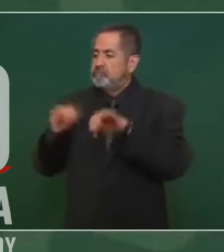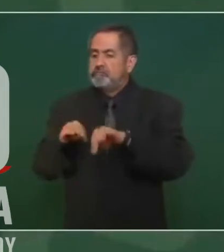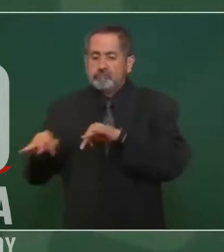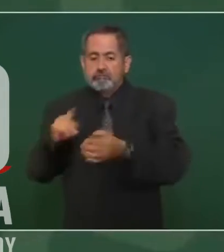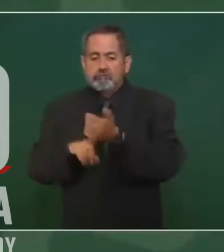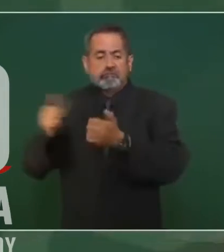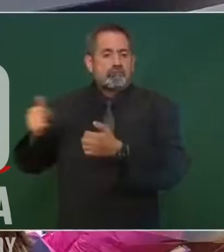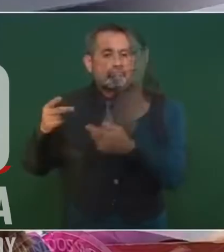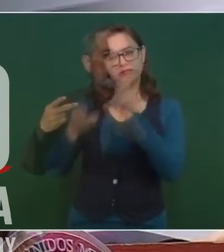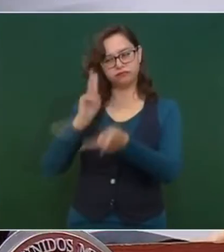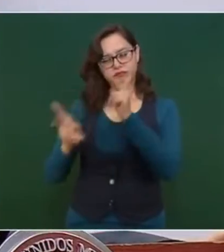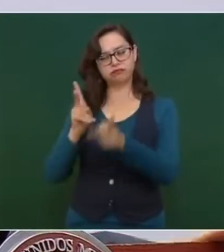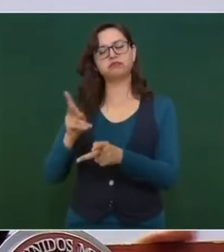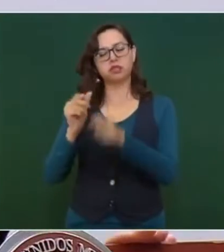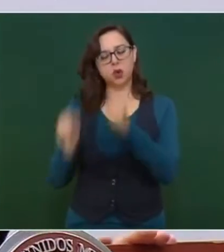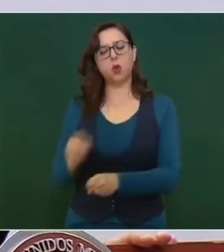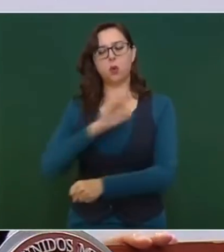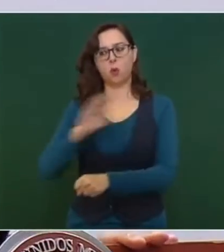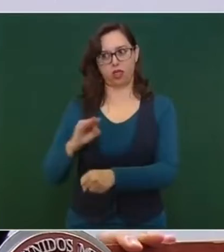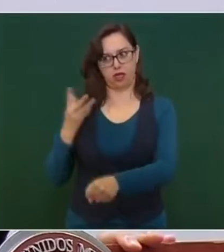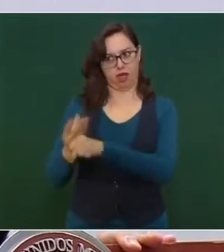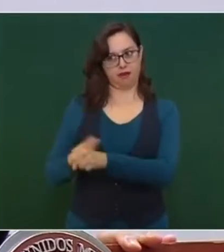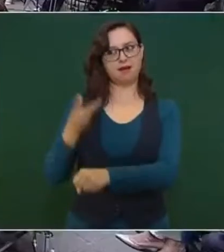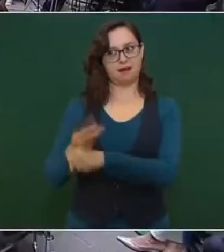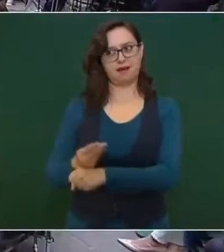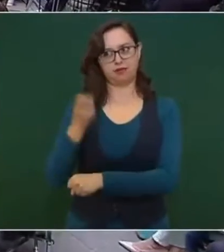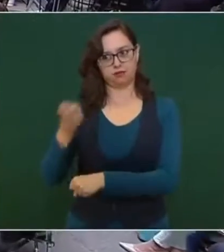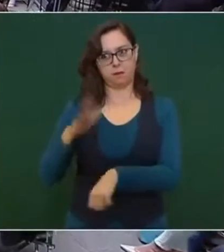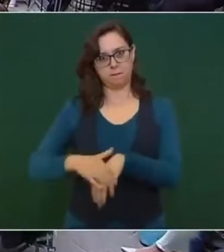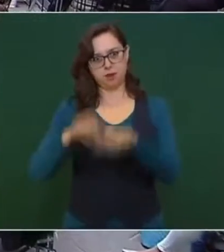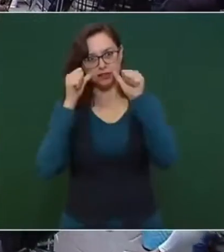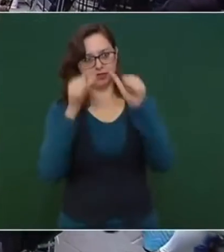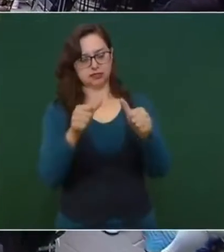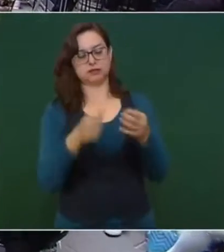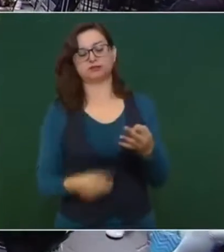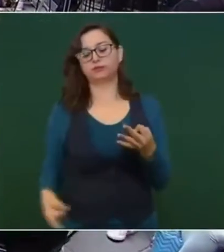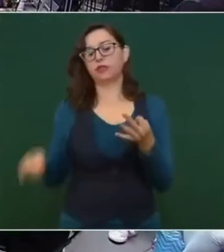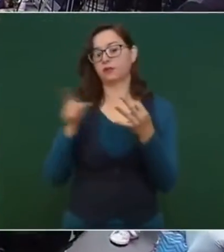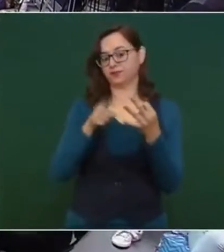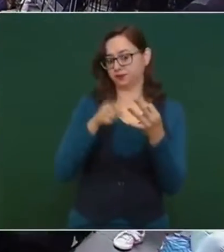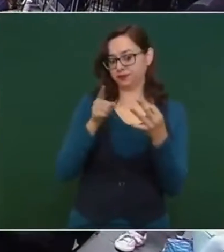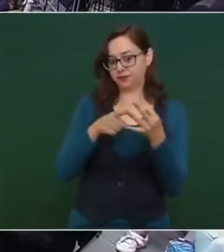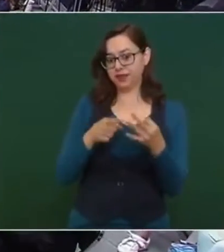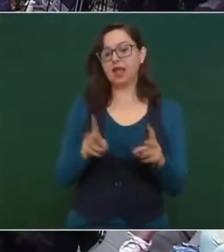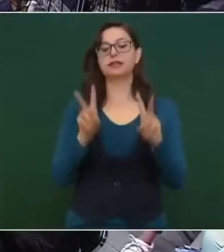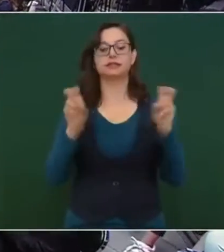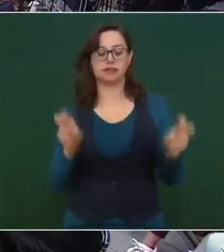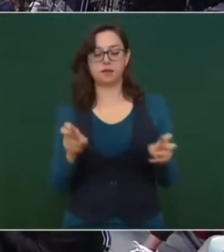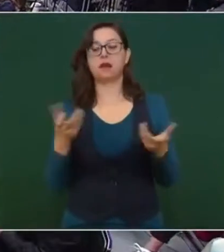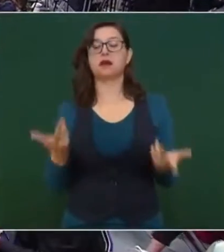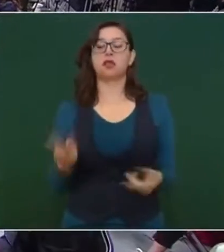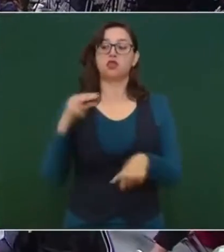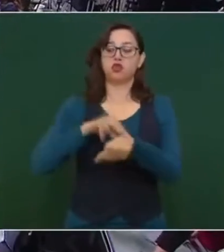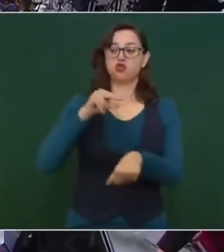del extranjero. Muchas gracias. Sobre los médicos cubanos, médicas y médicos, ya lo comentaba mi maestro también,